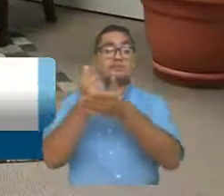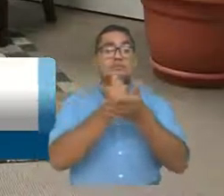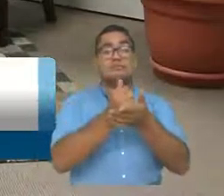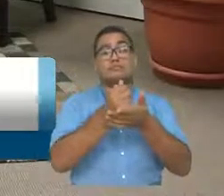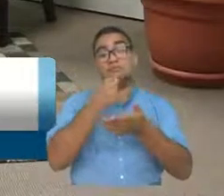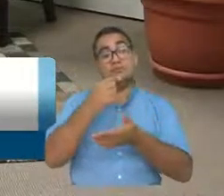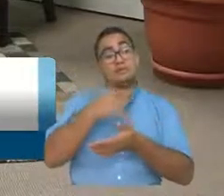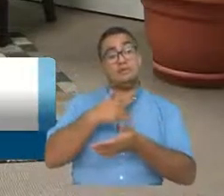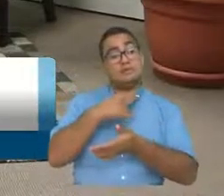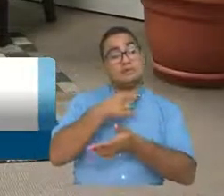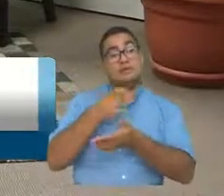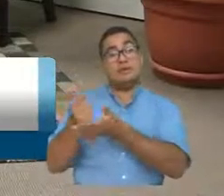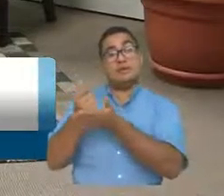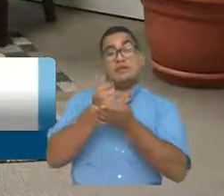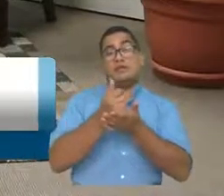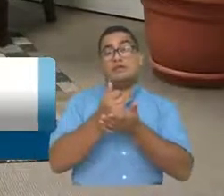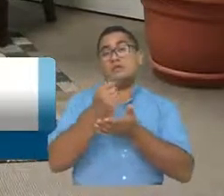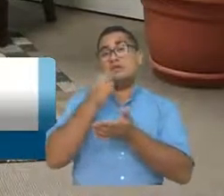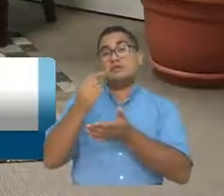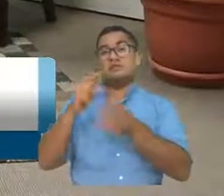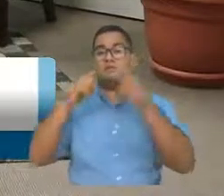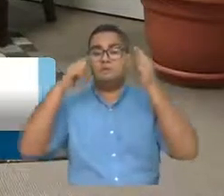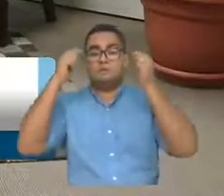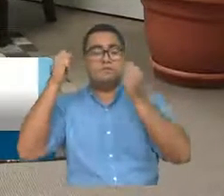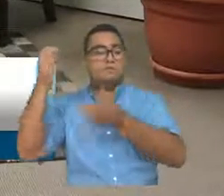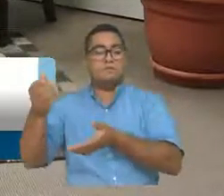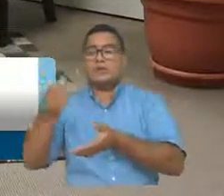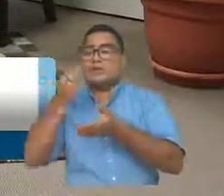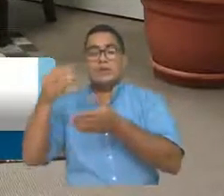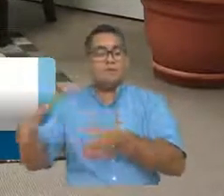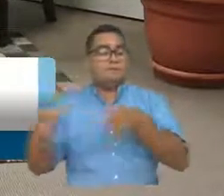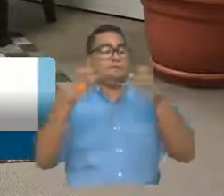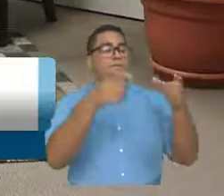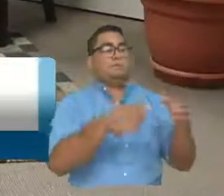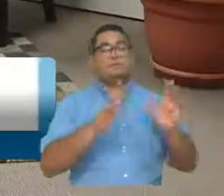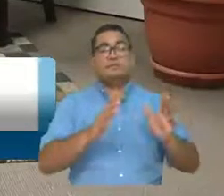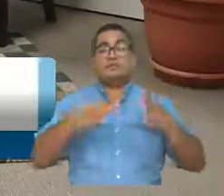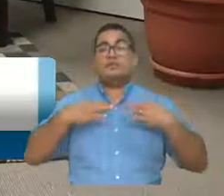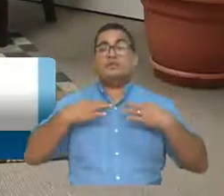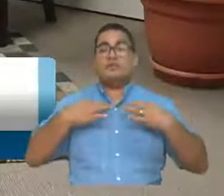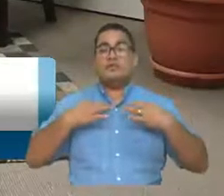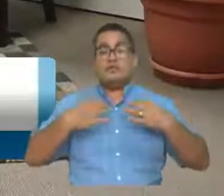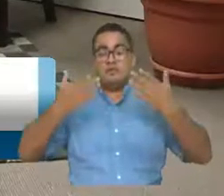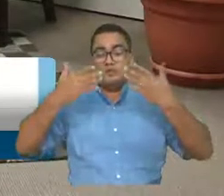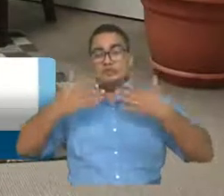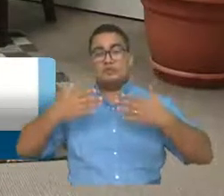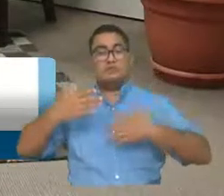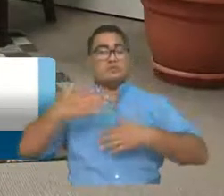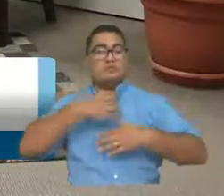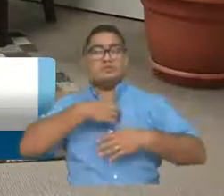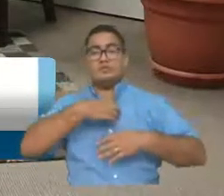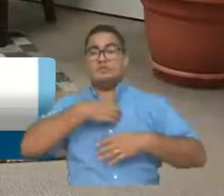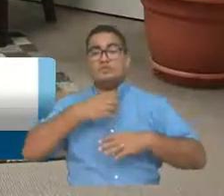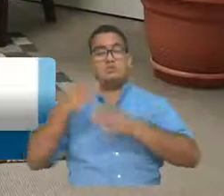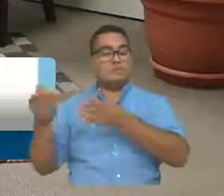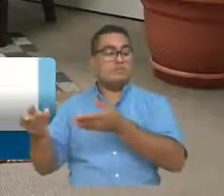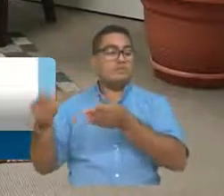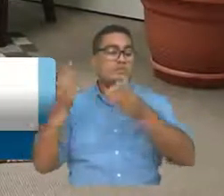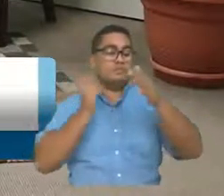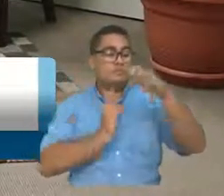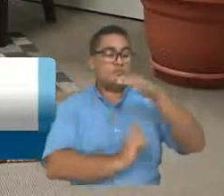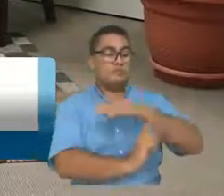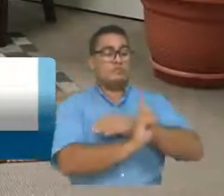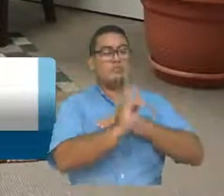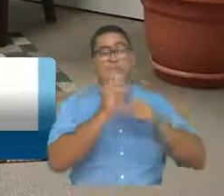un tapabocas, antes de todo. Es lo primero que tiene que ponerse el paciente, ¿verdad? El cubreboca. Y